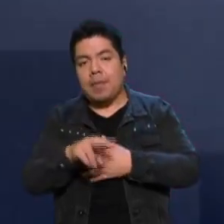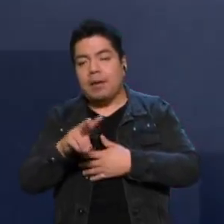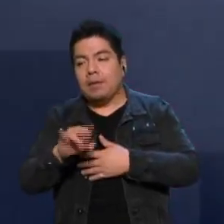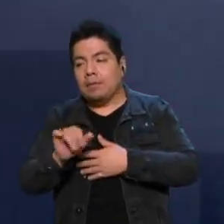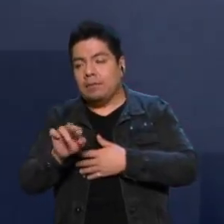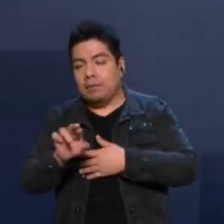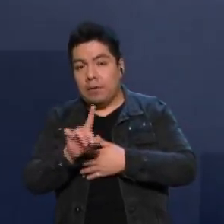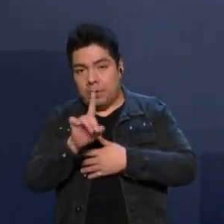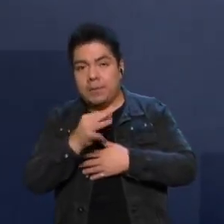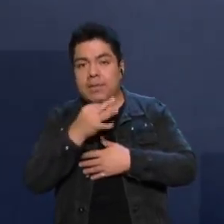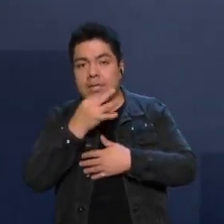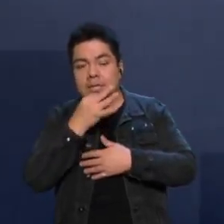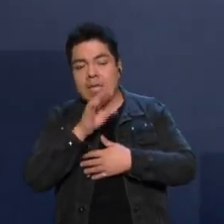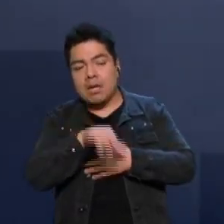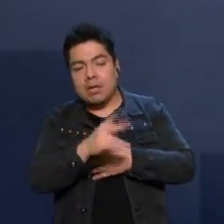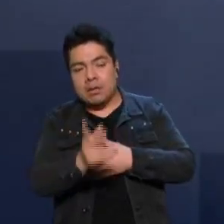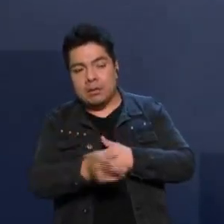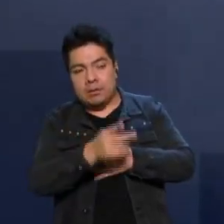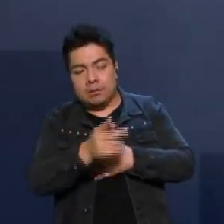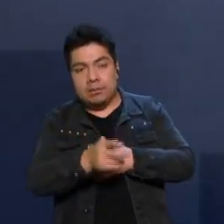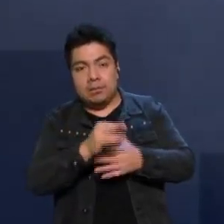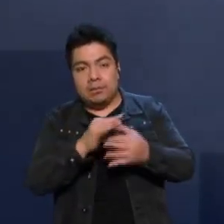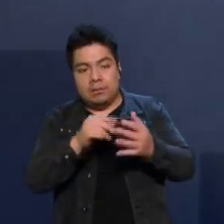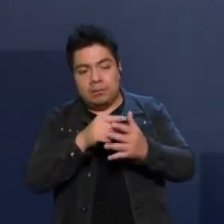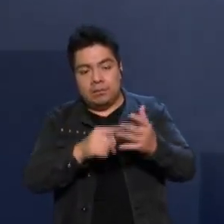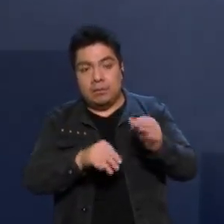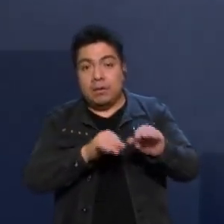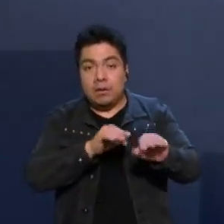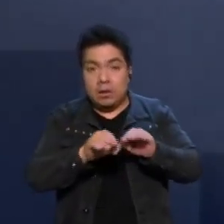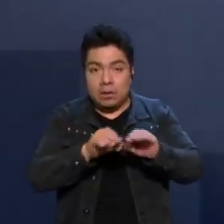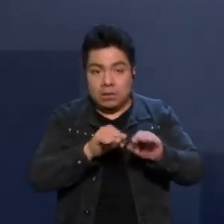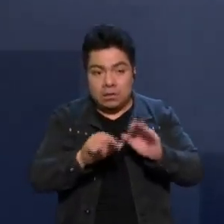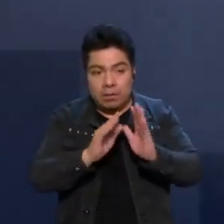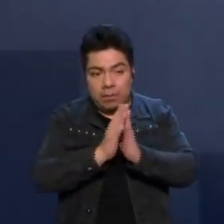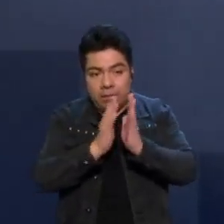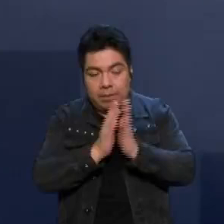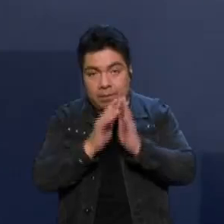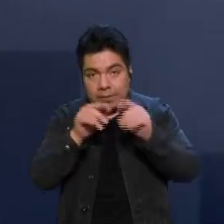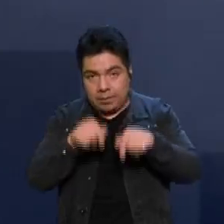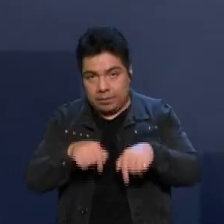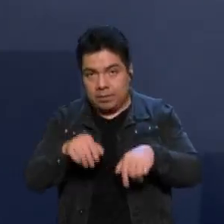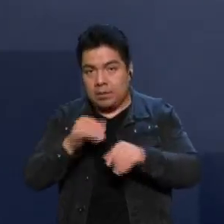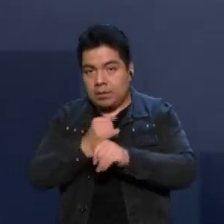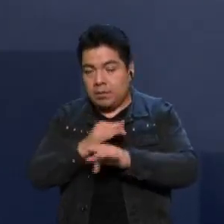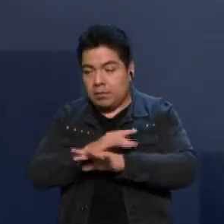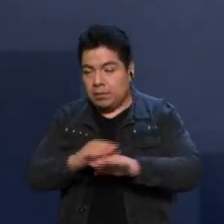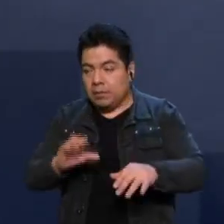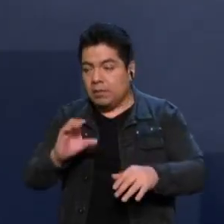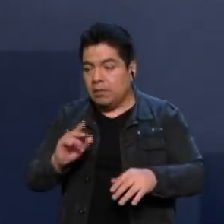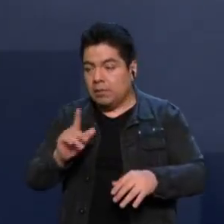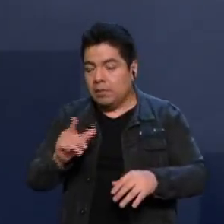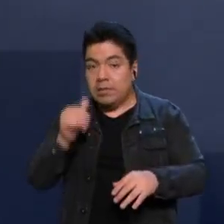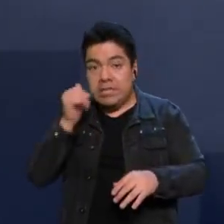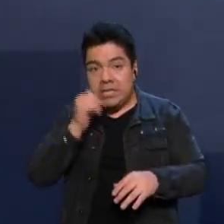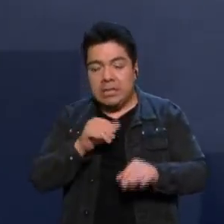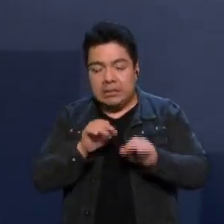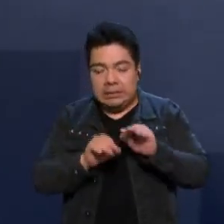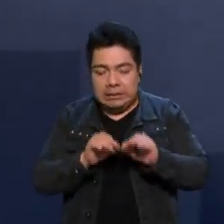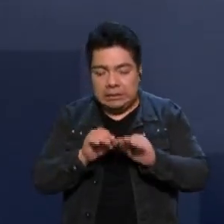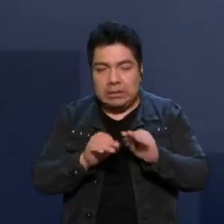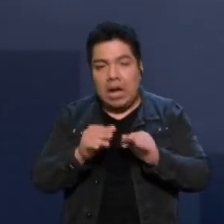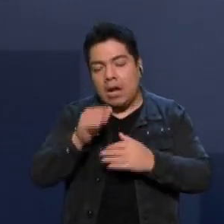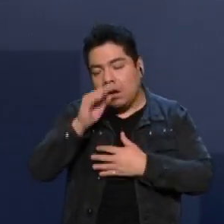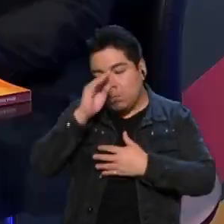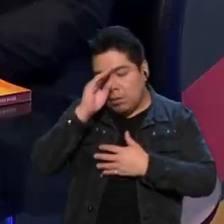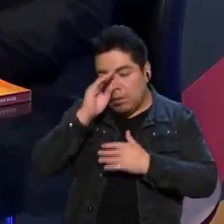queda un minutito, pero me gustaría preguntarte, porque algo que he identificado en tu trabajo, en tus participaciones aquí en tu casa, en Informe Capital, es que siempre tratas de dejar como alguna lección.